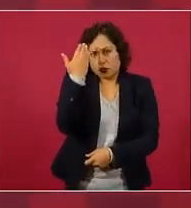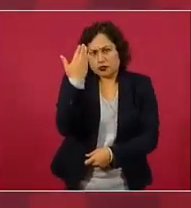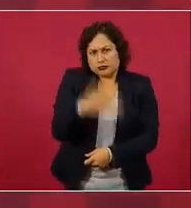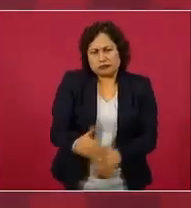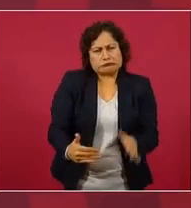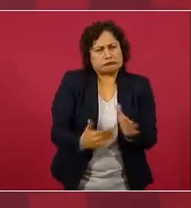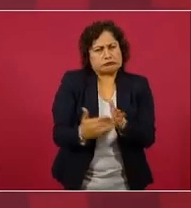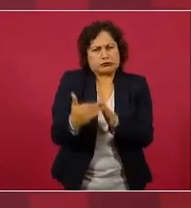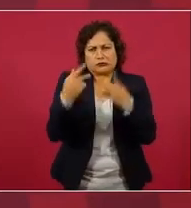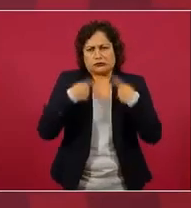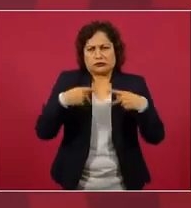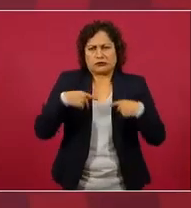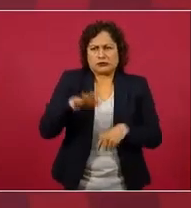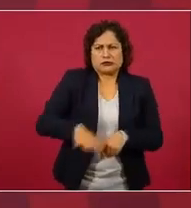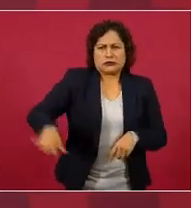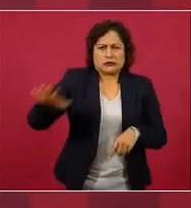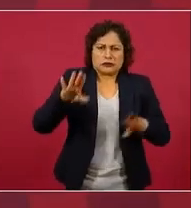conservadores.